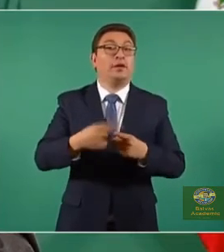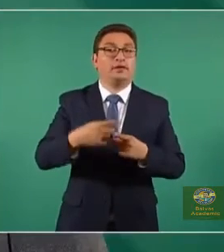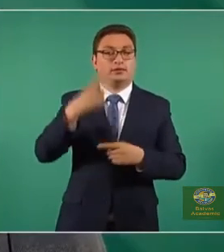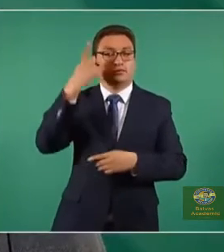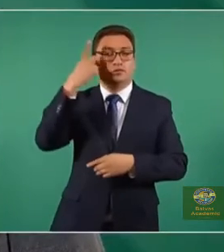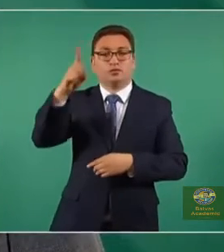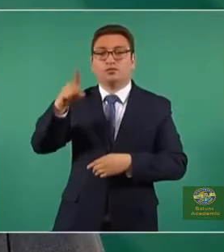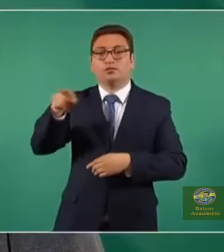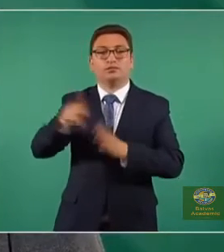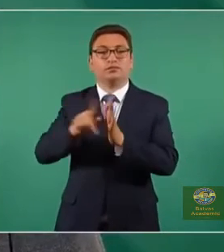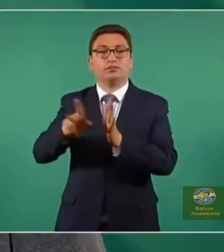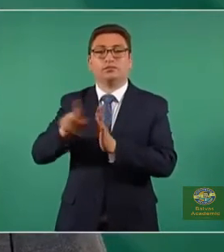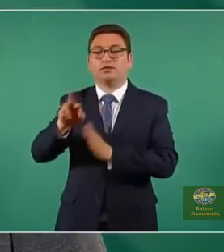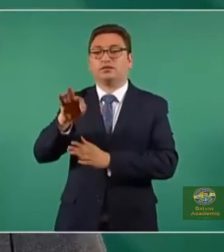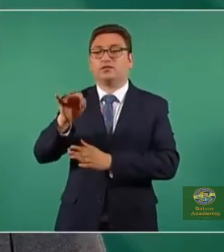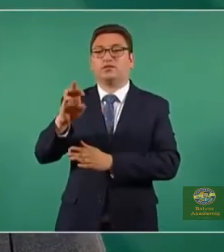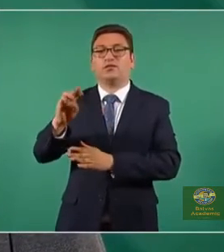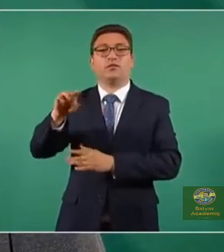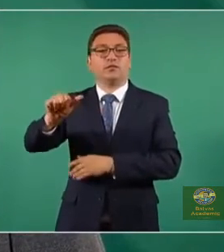del Reforma,